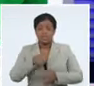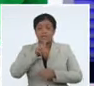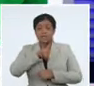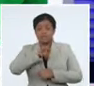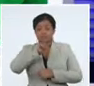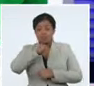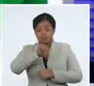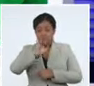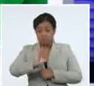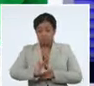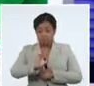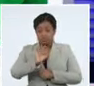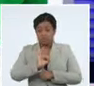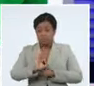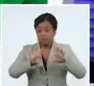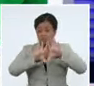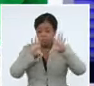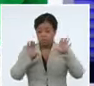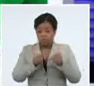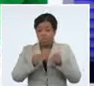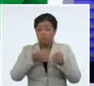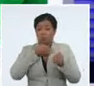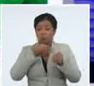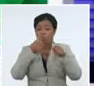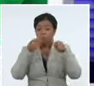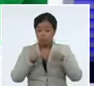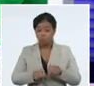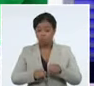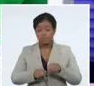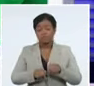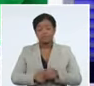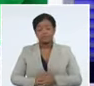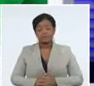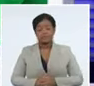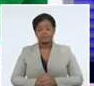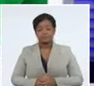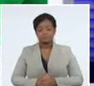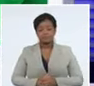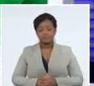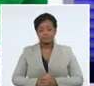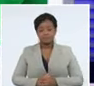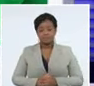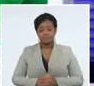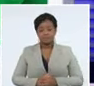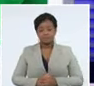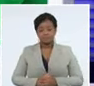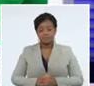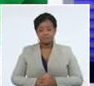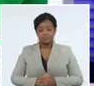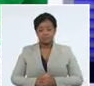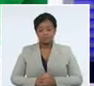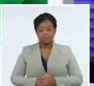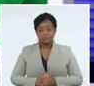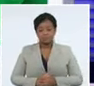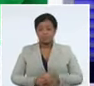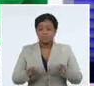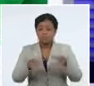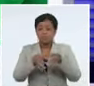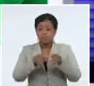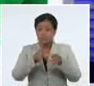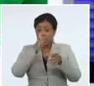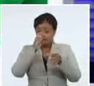26,6% de todos los que informamos hoy, posiblemente el porciento más elevado que hemos tenido en este grupo de edad,